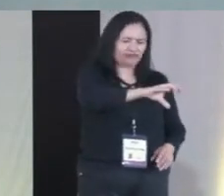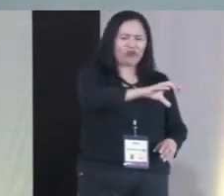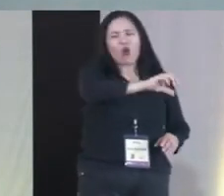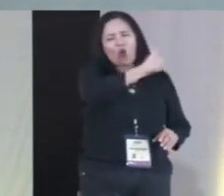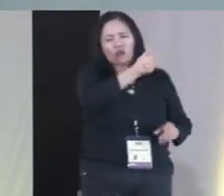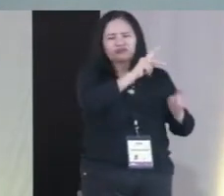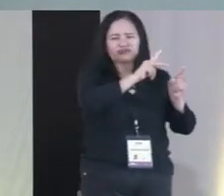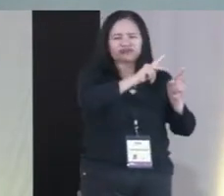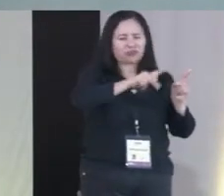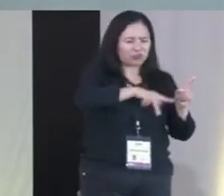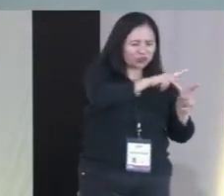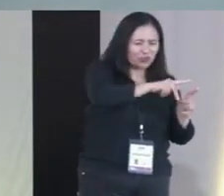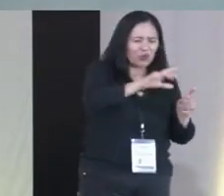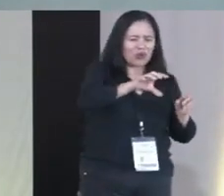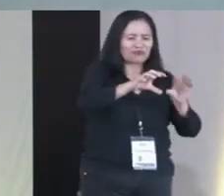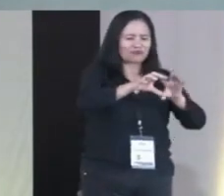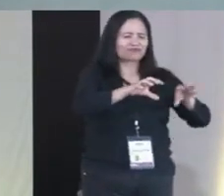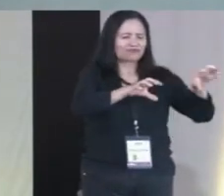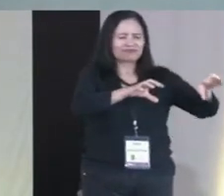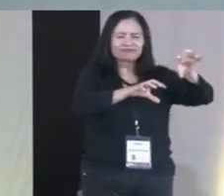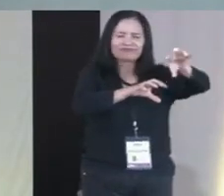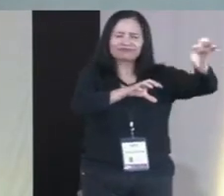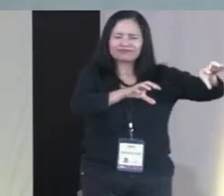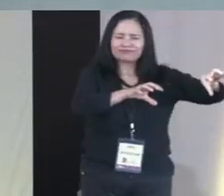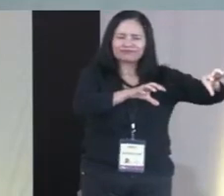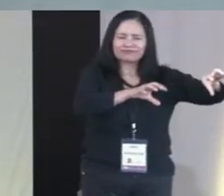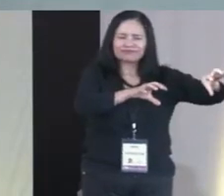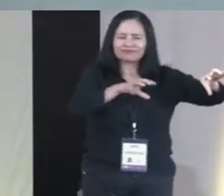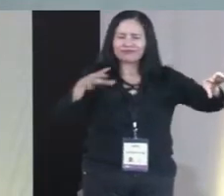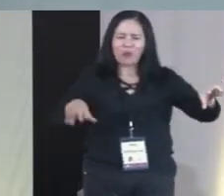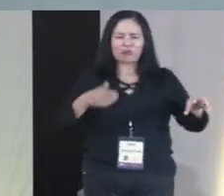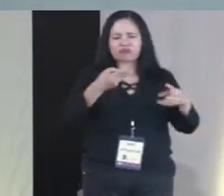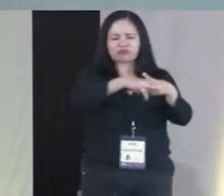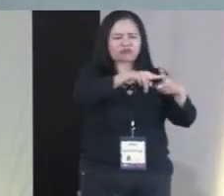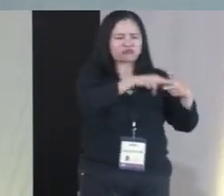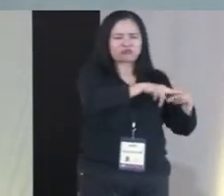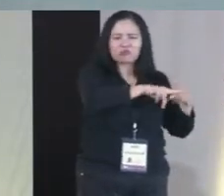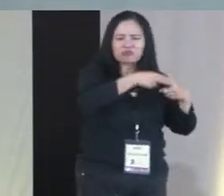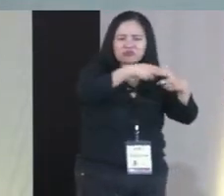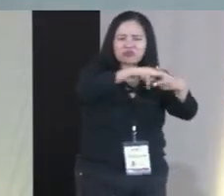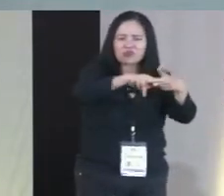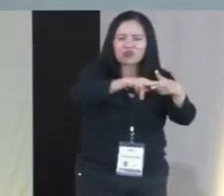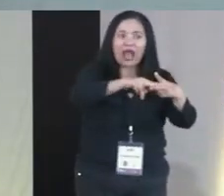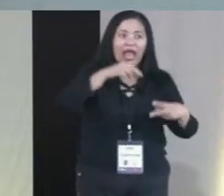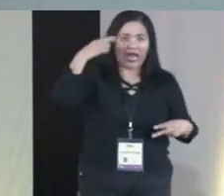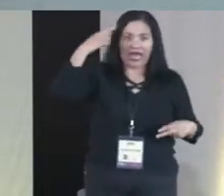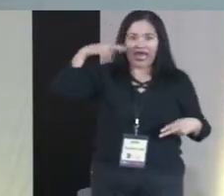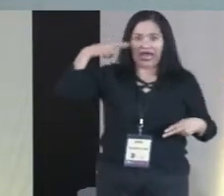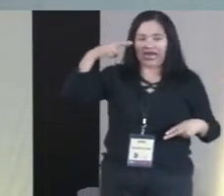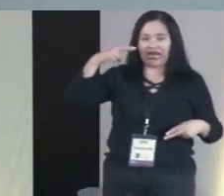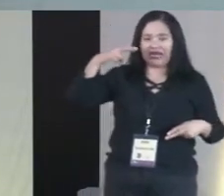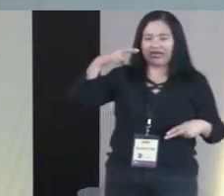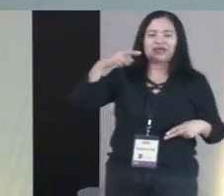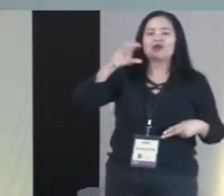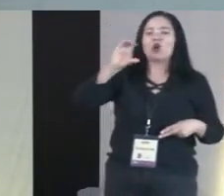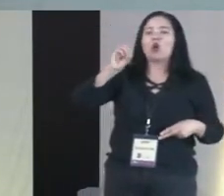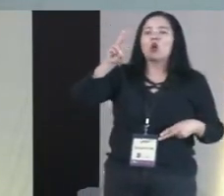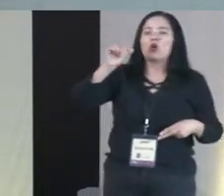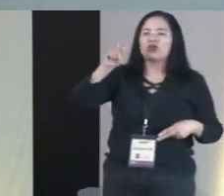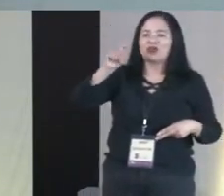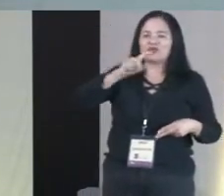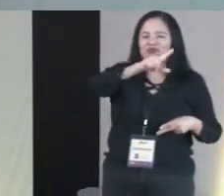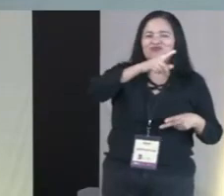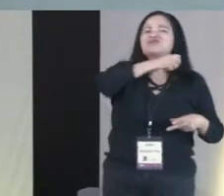California, andabas ahí en las Ibueras, ahorcaste a Cuauhtémoc en las riberas